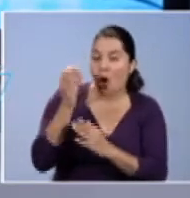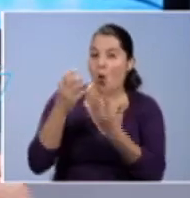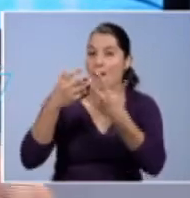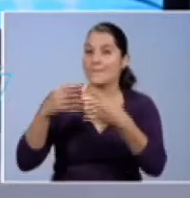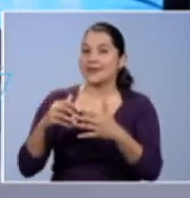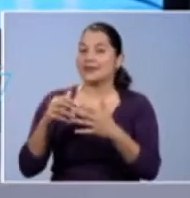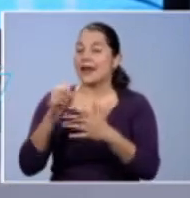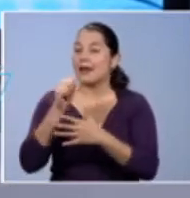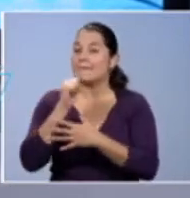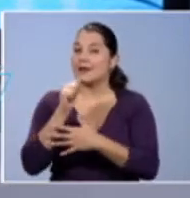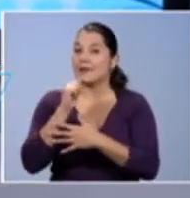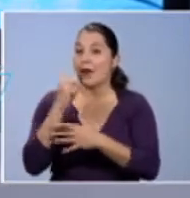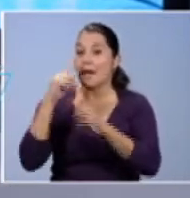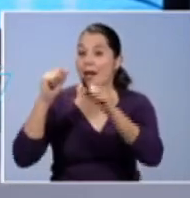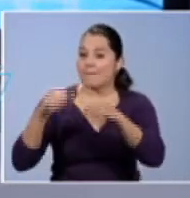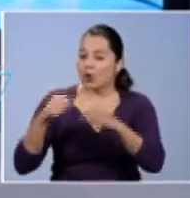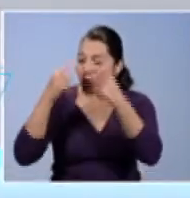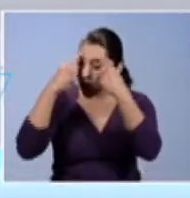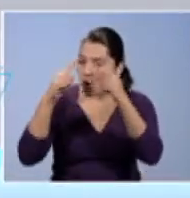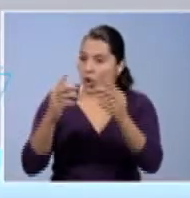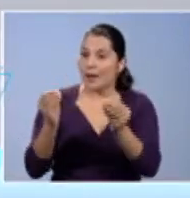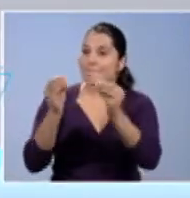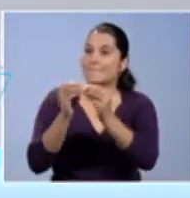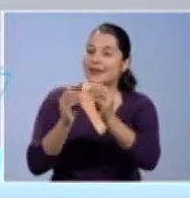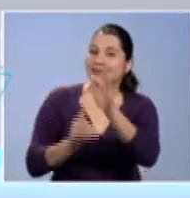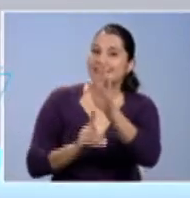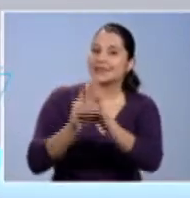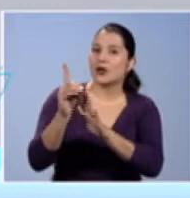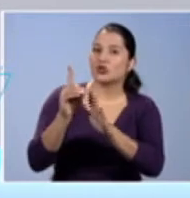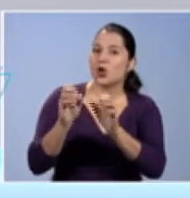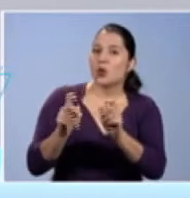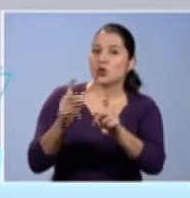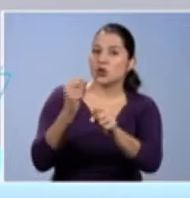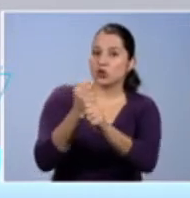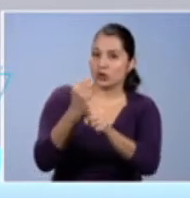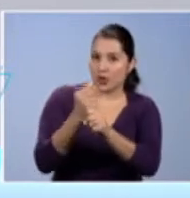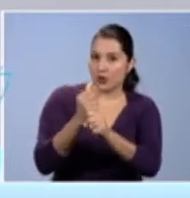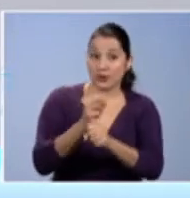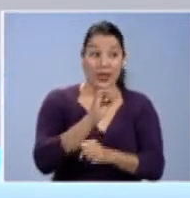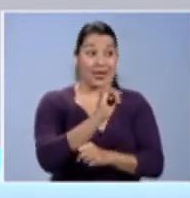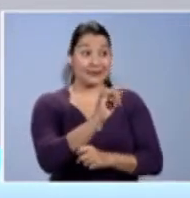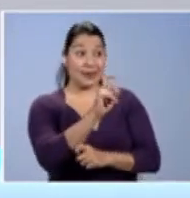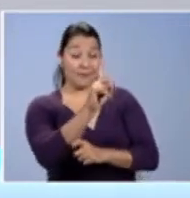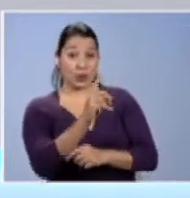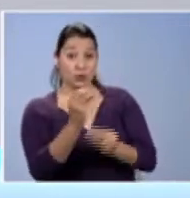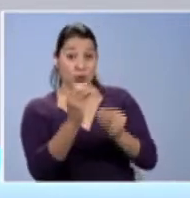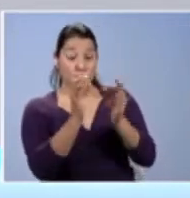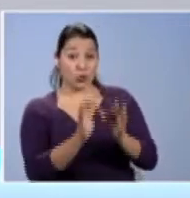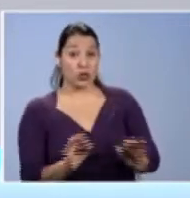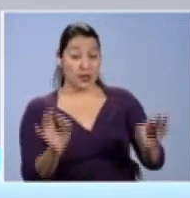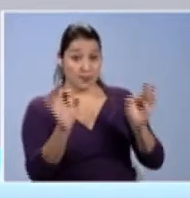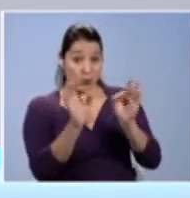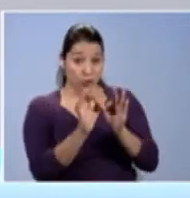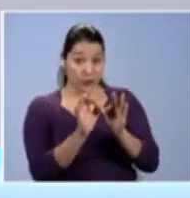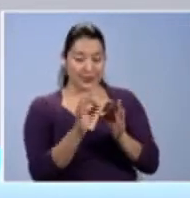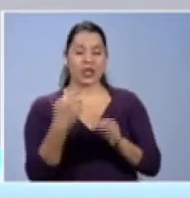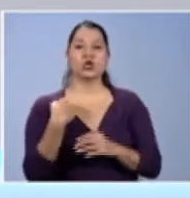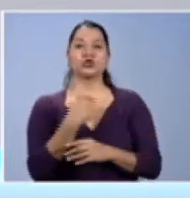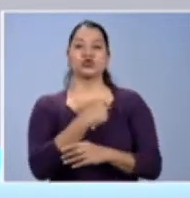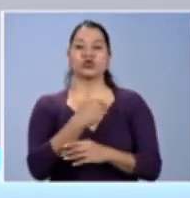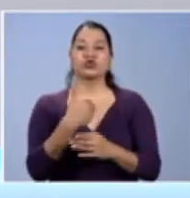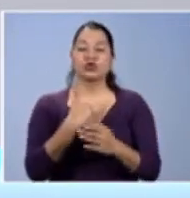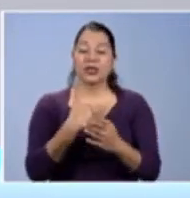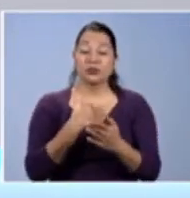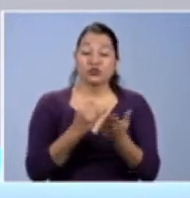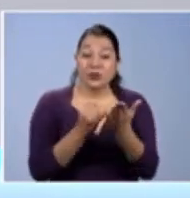el tema de la empleabilidad? Mire, esa pregunta es muy importante. hay un estudio que nosotros tenemos que se llama Revolución de las